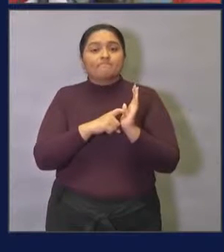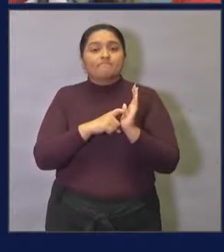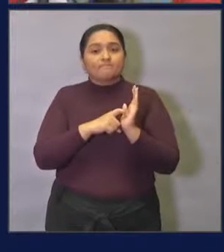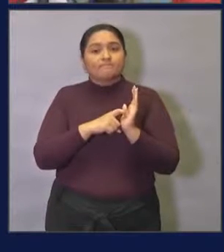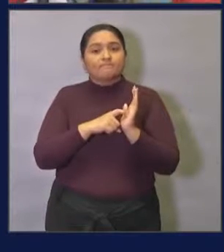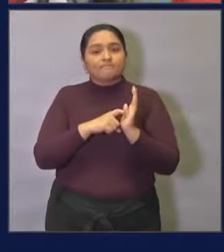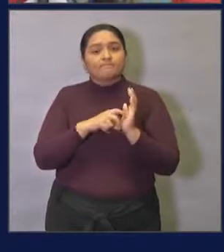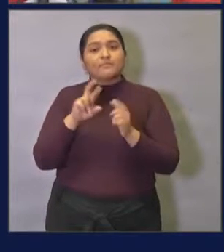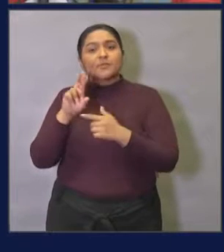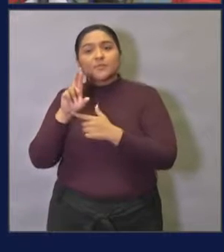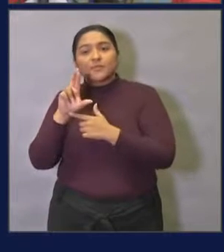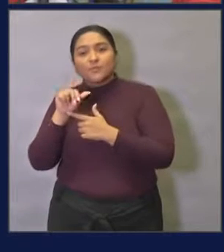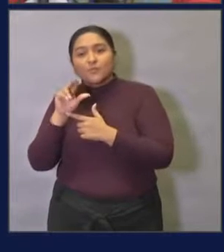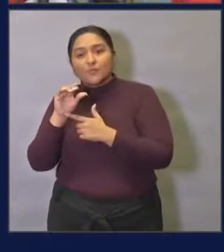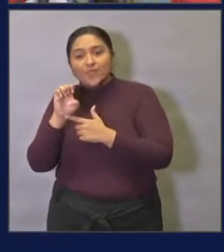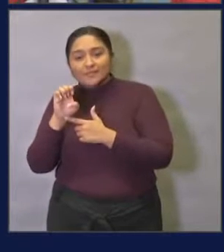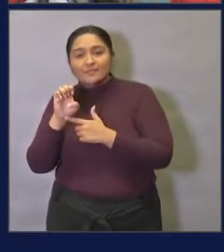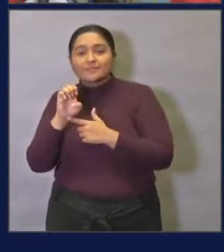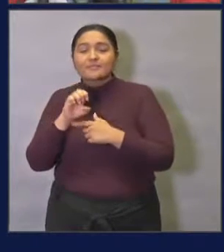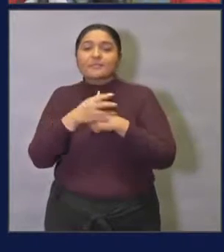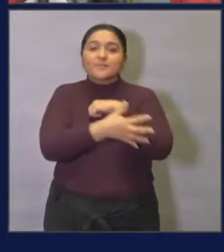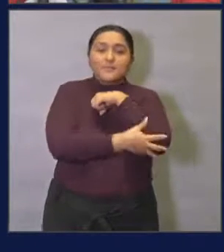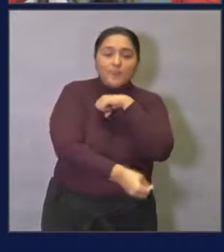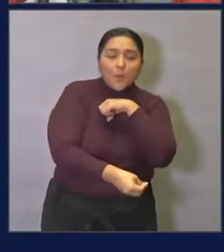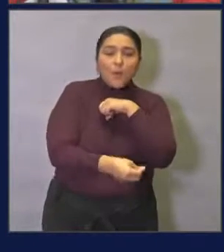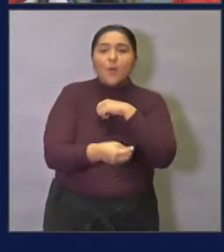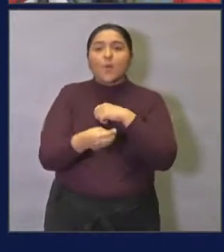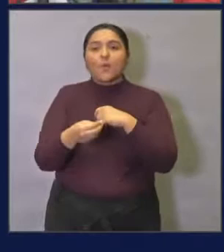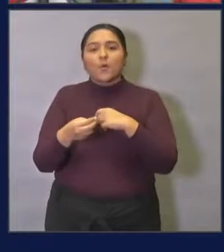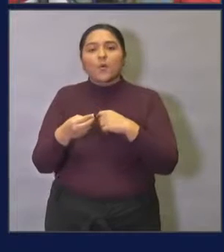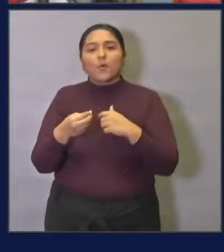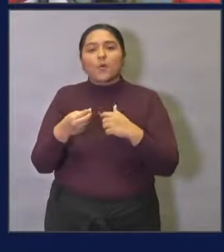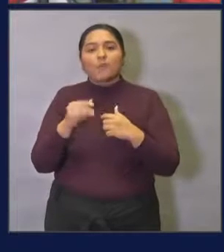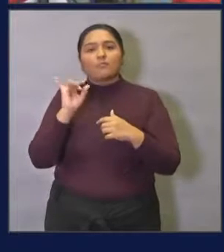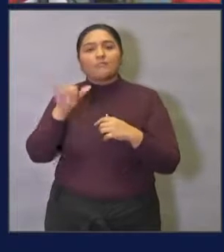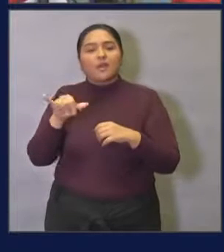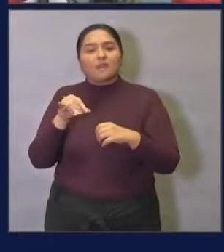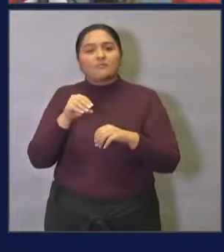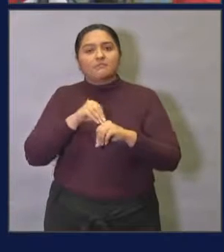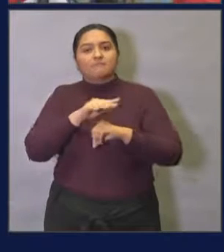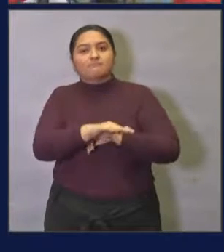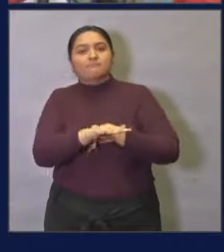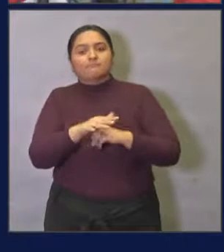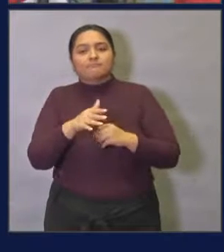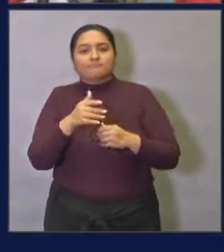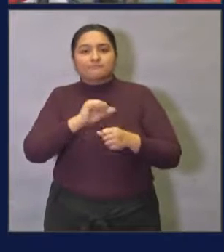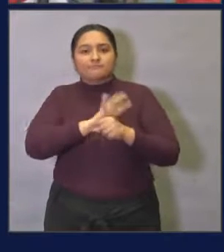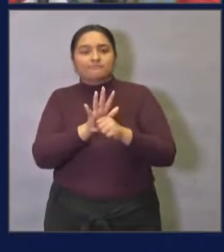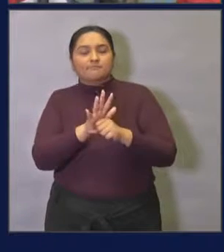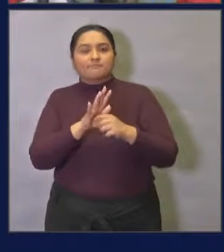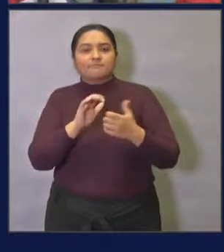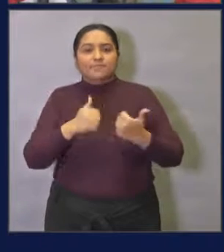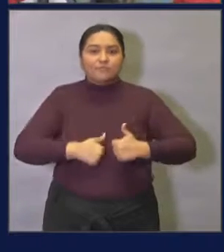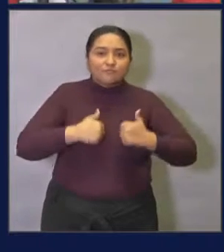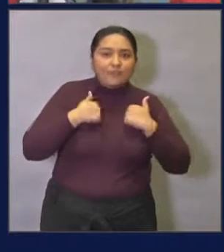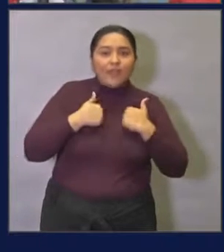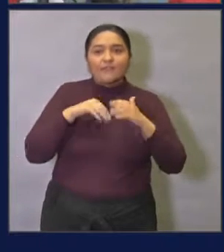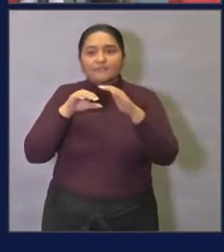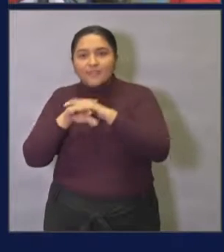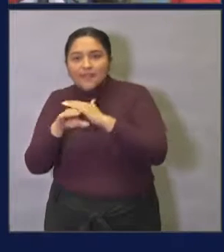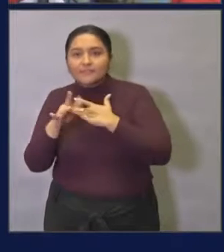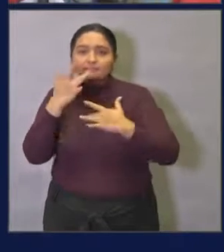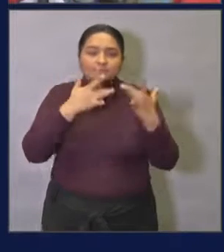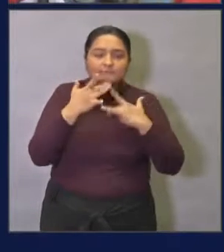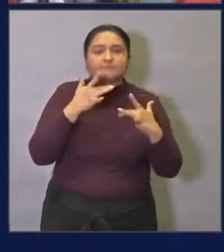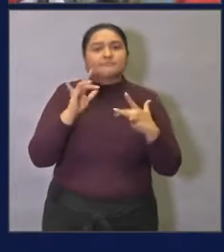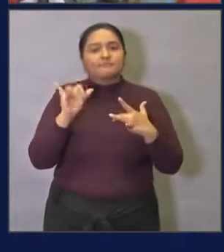del racismo y la pobreza. Las brechas cada vez mayores son un claro recordatorio de que muchos de nuestros